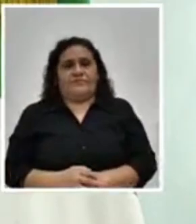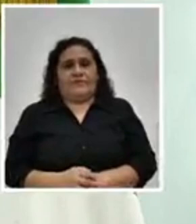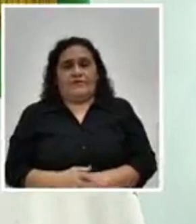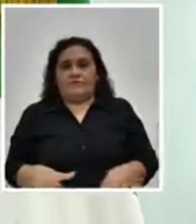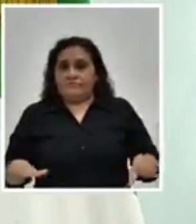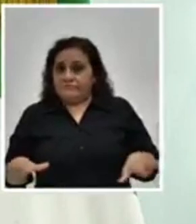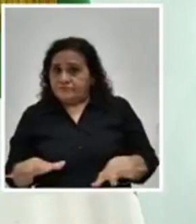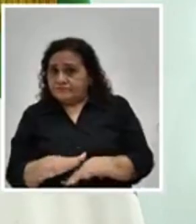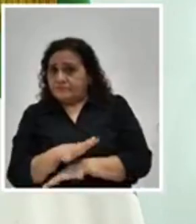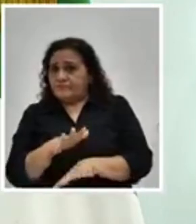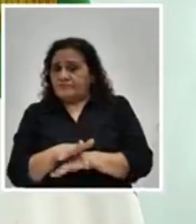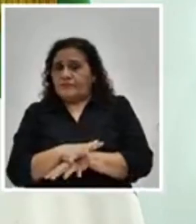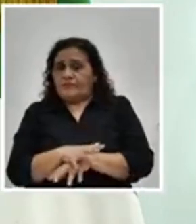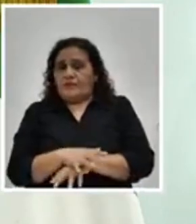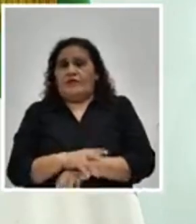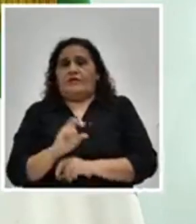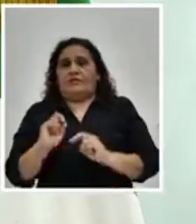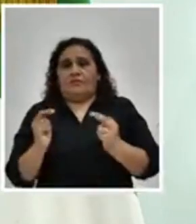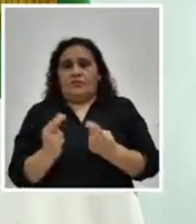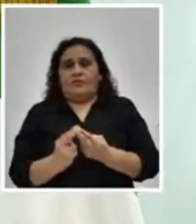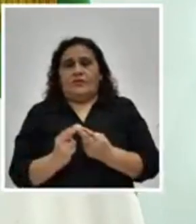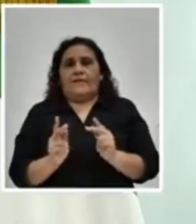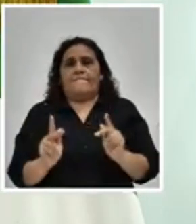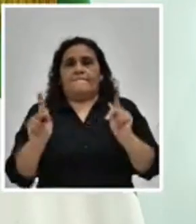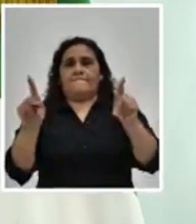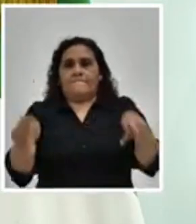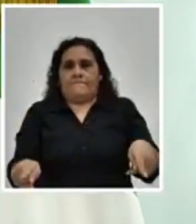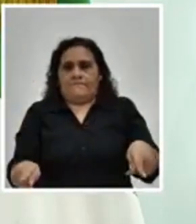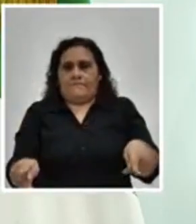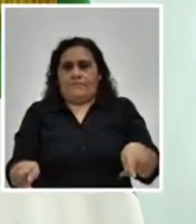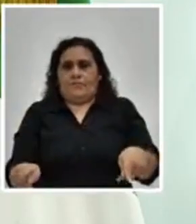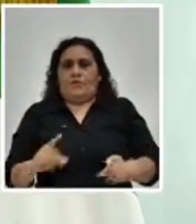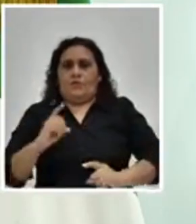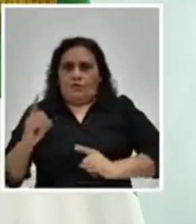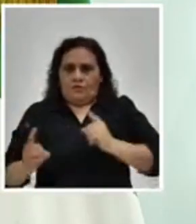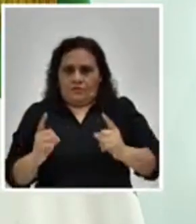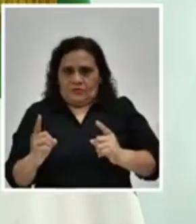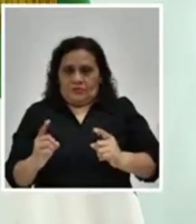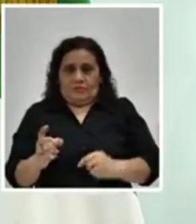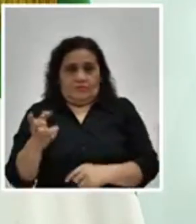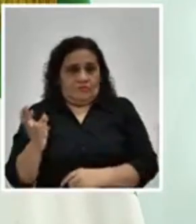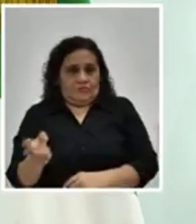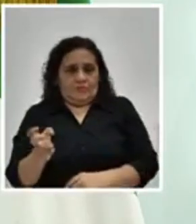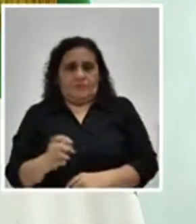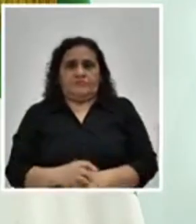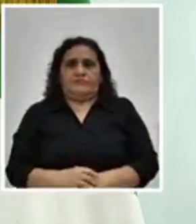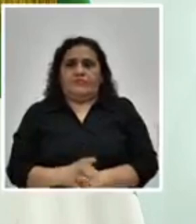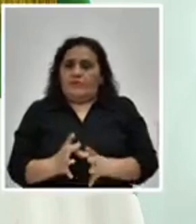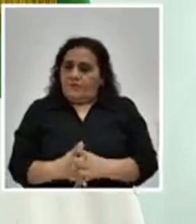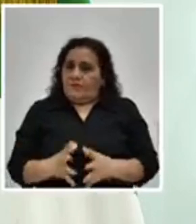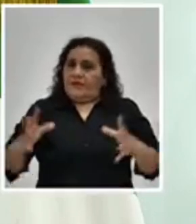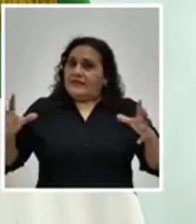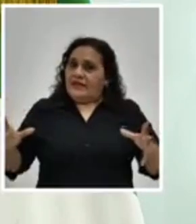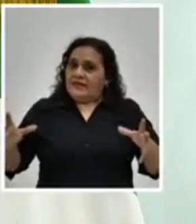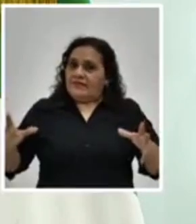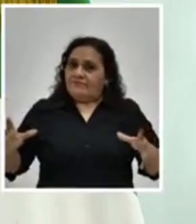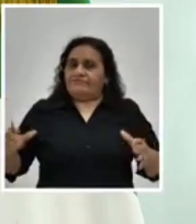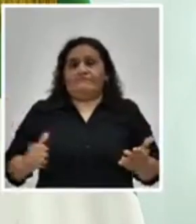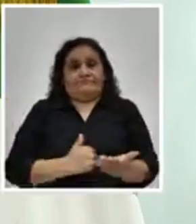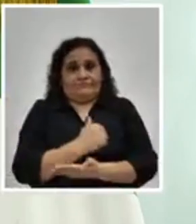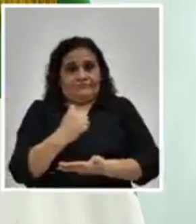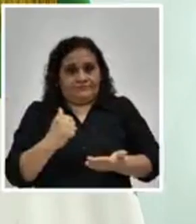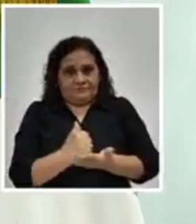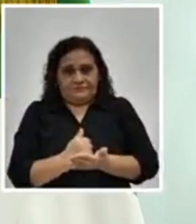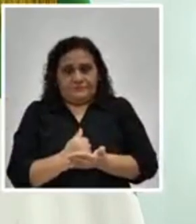Remodelación de la Unidad Deportiva Progreso. El complejo deportivo más grande de la ciudad y que